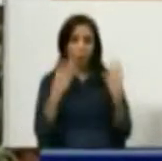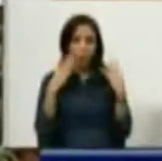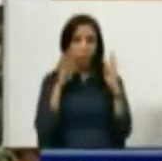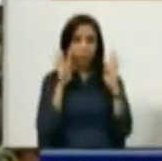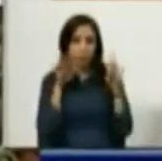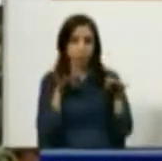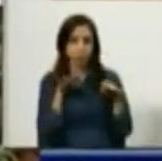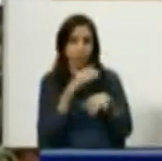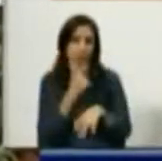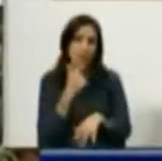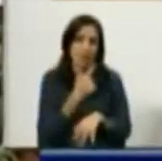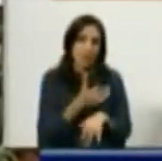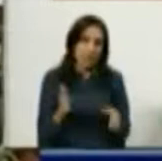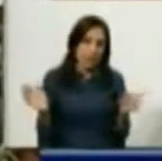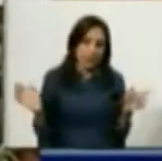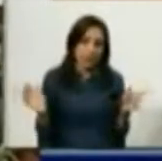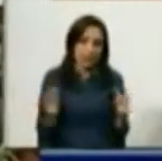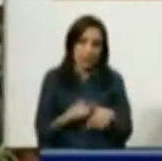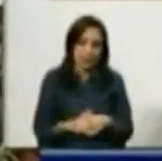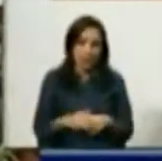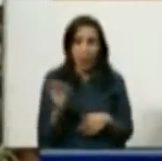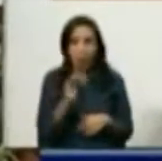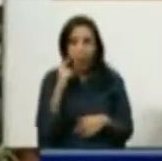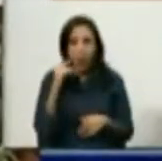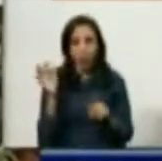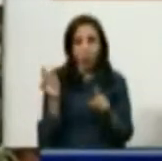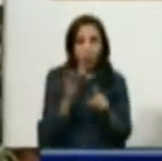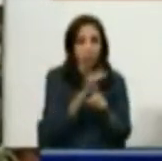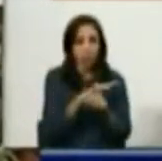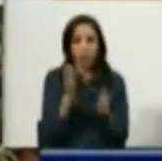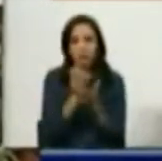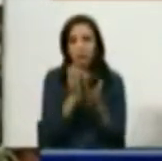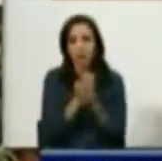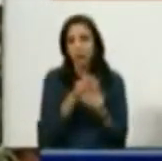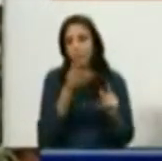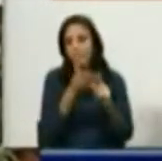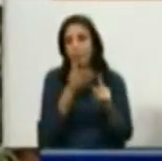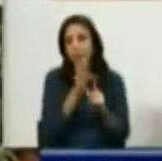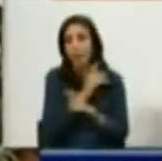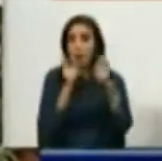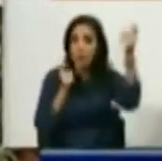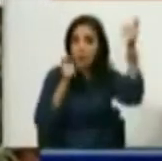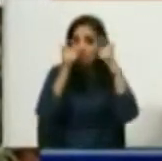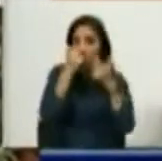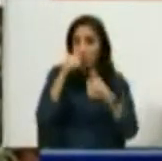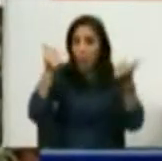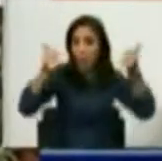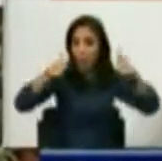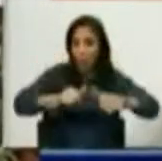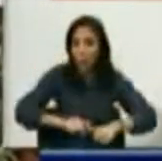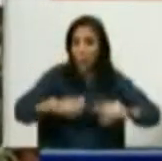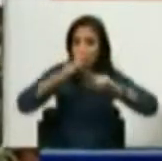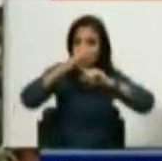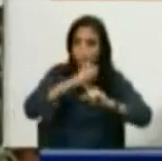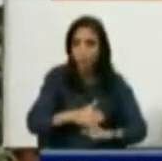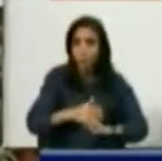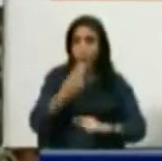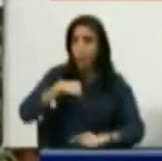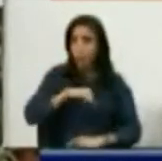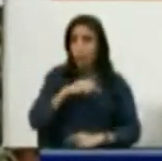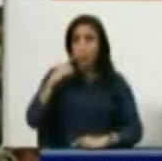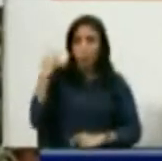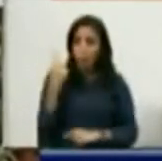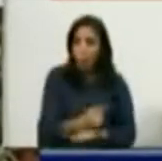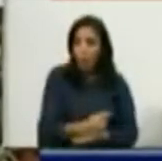decir o está tratando de decir constantemente que el chavismo es de una bestia hacia abajo nosotros estamos obligados a decir